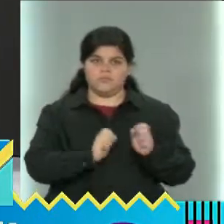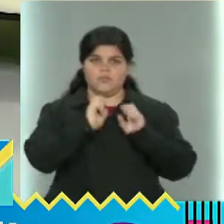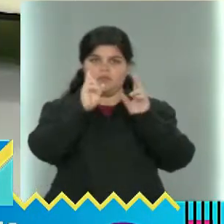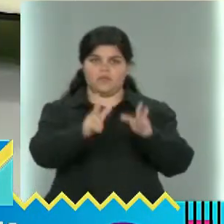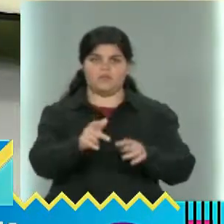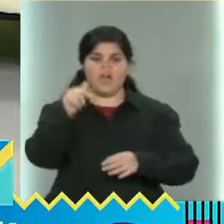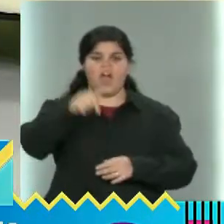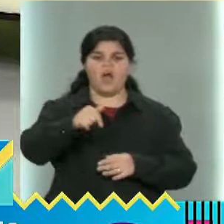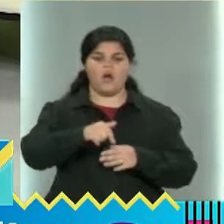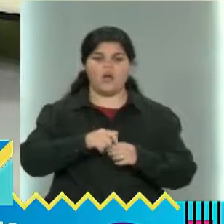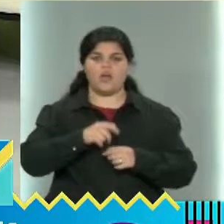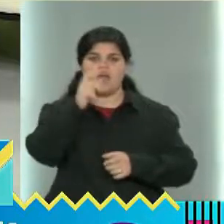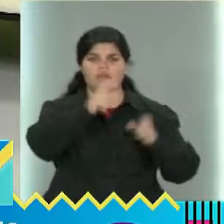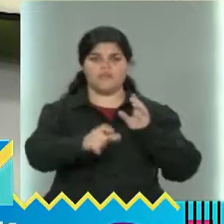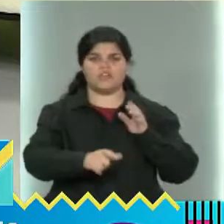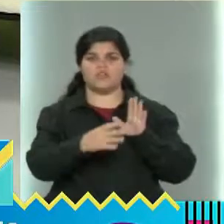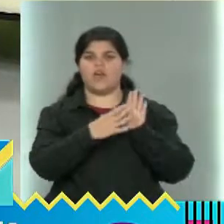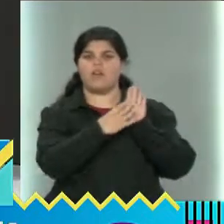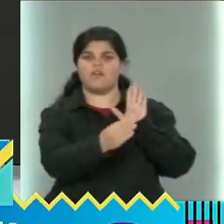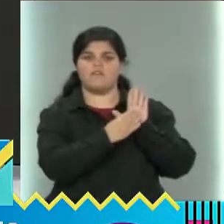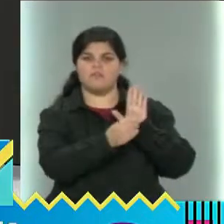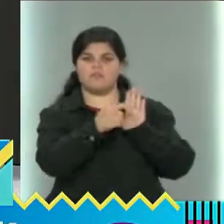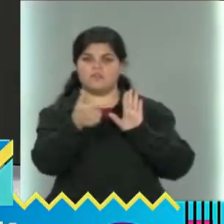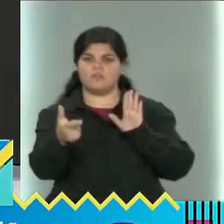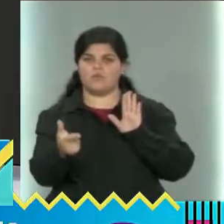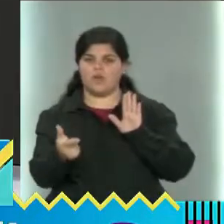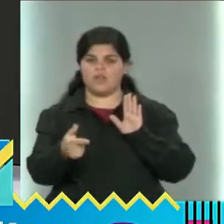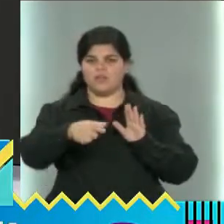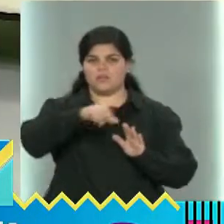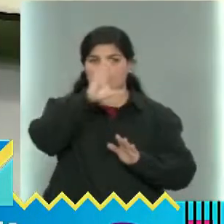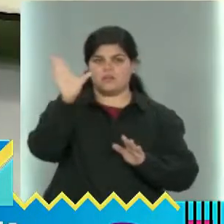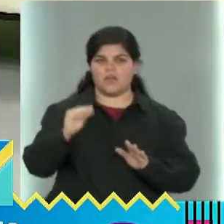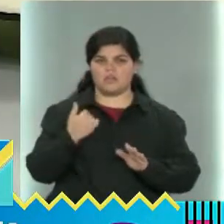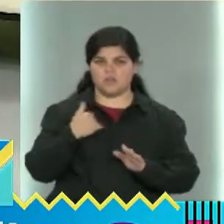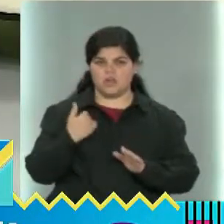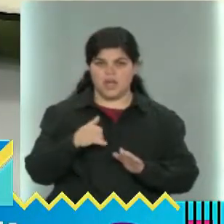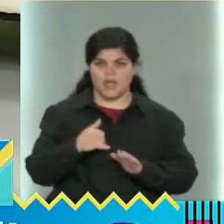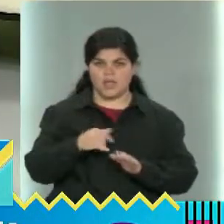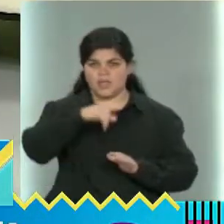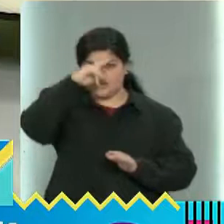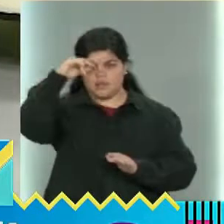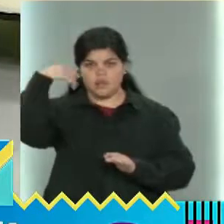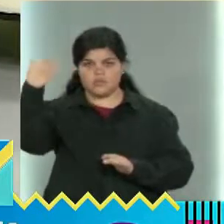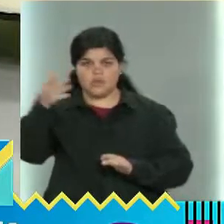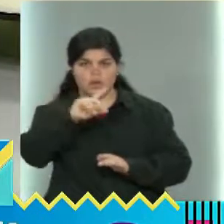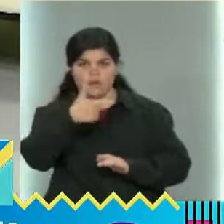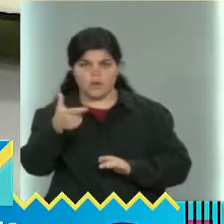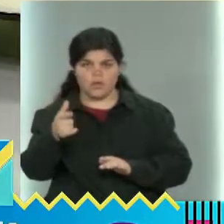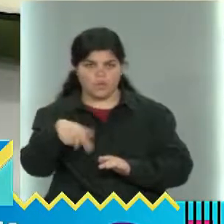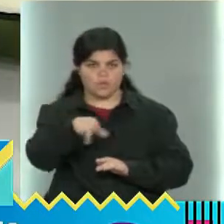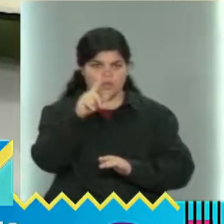se pronuncien, hoy no hay grandes referentes, tanto a nivel nacional como a nivel internacional. ¿Coinciden con esa mirada o